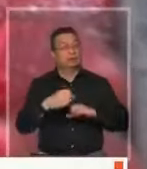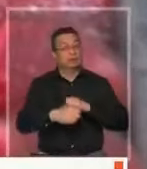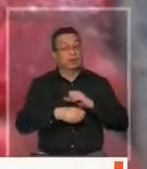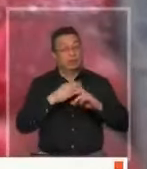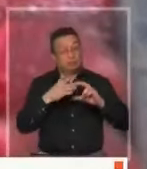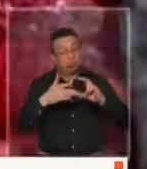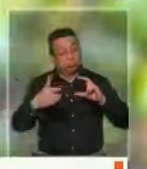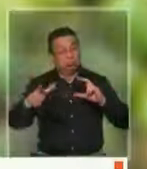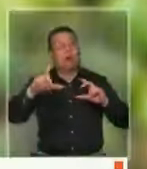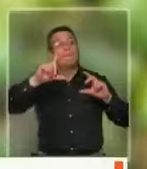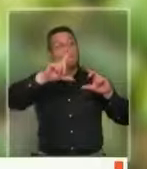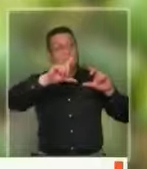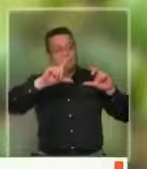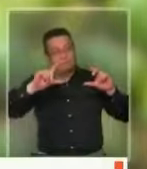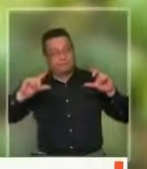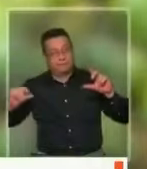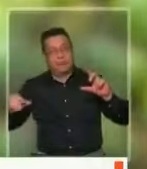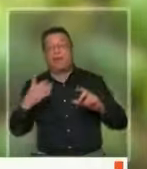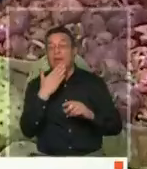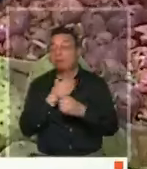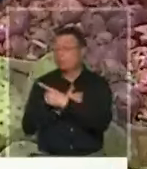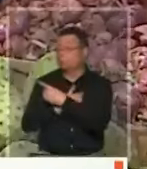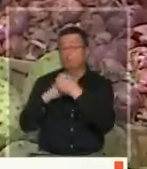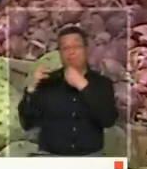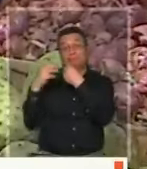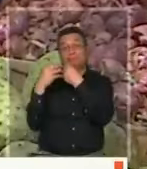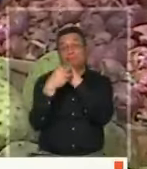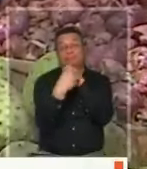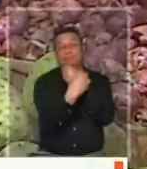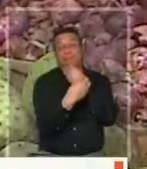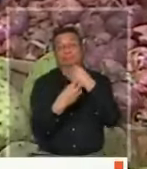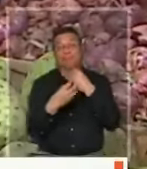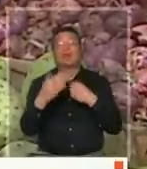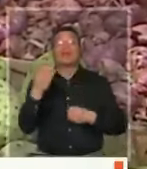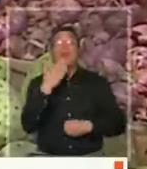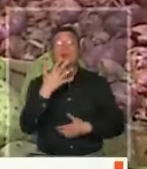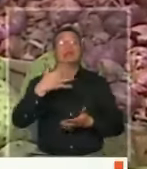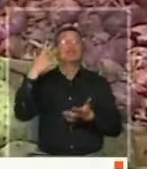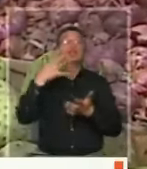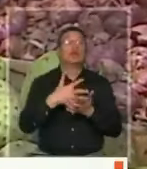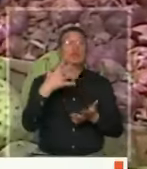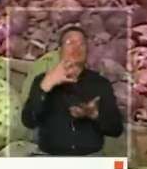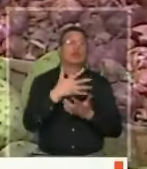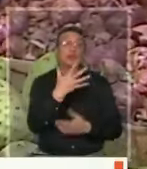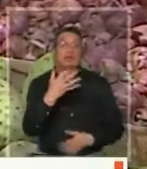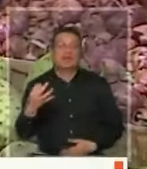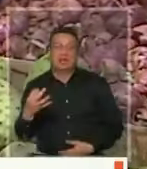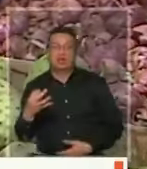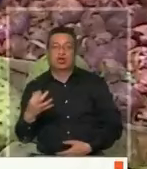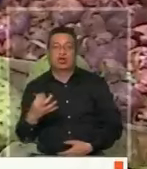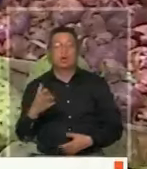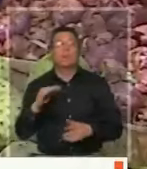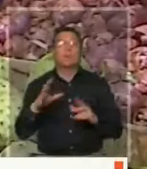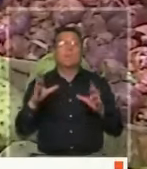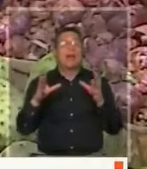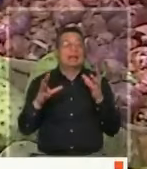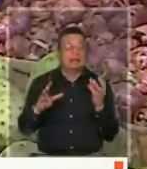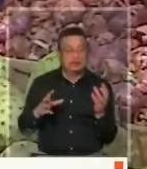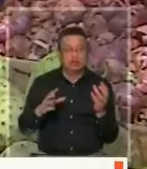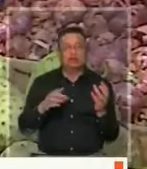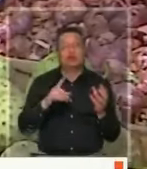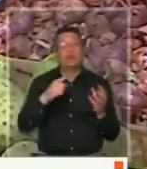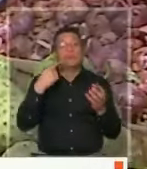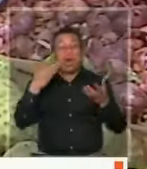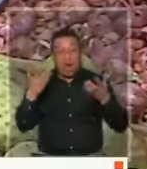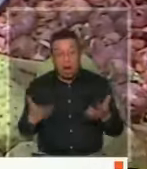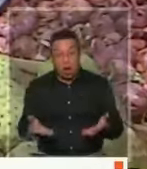más baratas van a estar. Mire lo que encontramos. La sirimoya está en 5.000, 5.500. Un poquito más chica incluso. Pero ahora